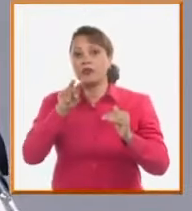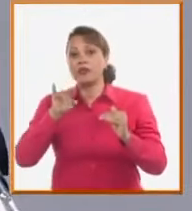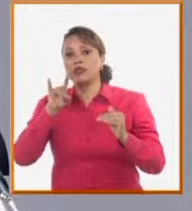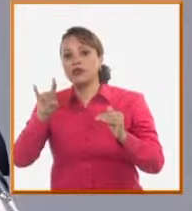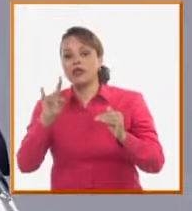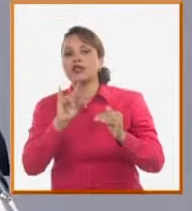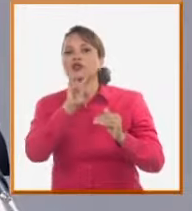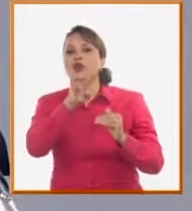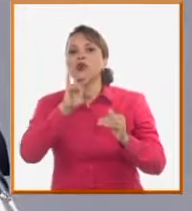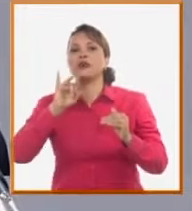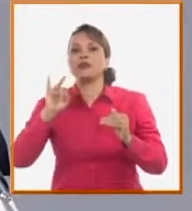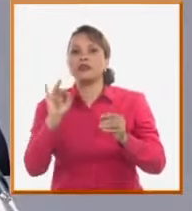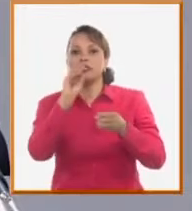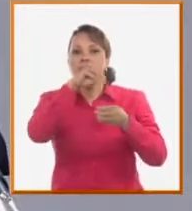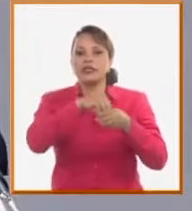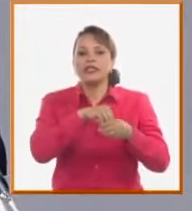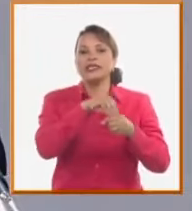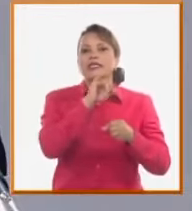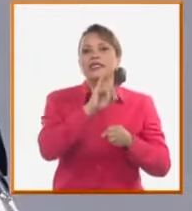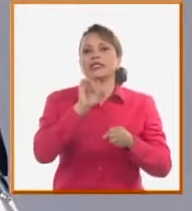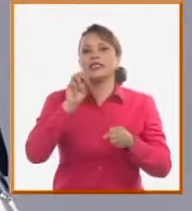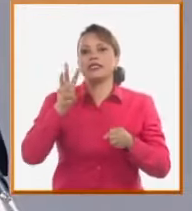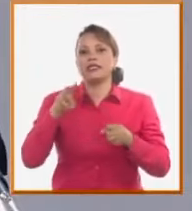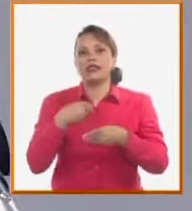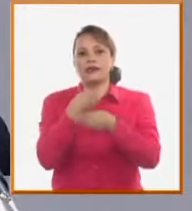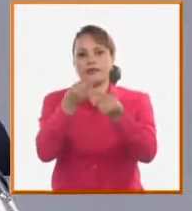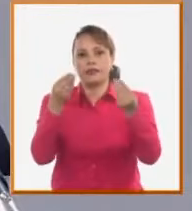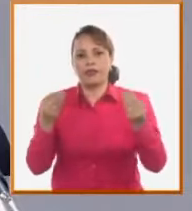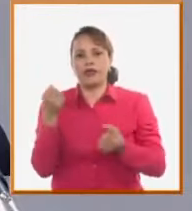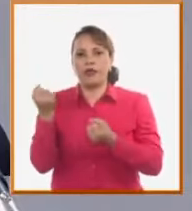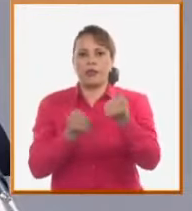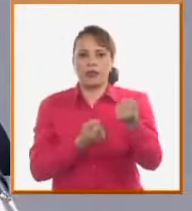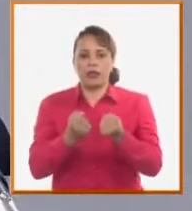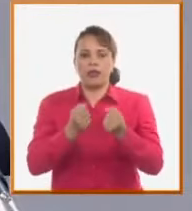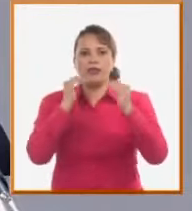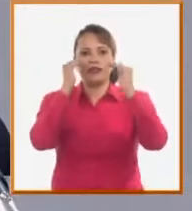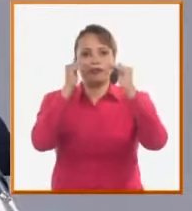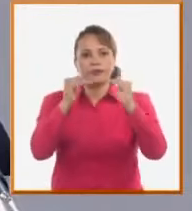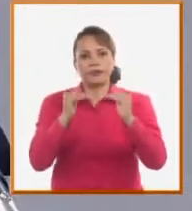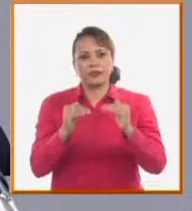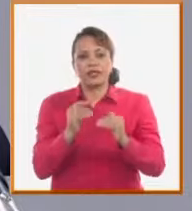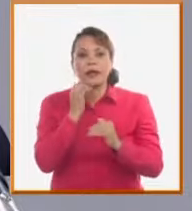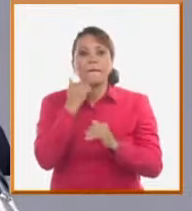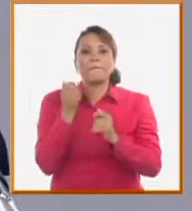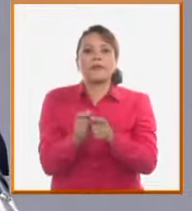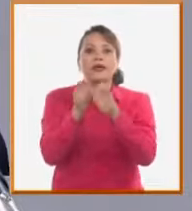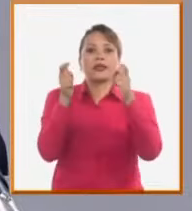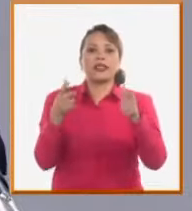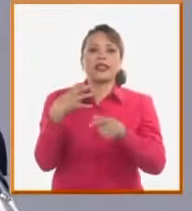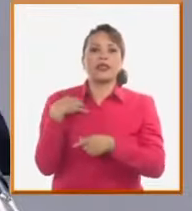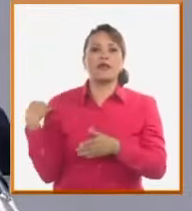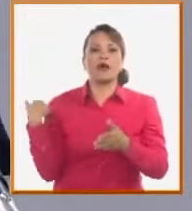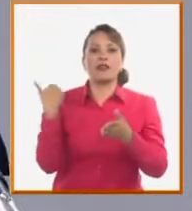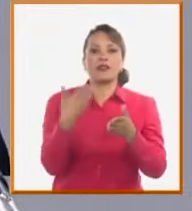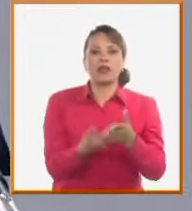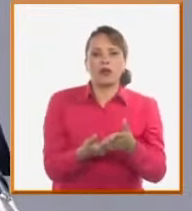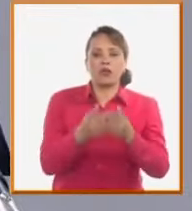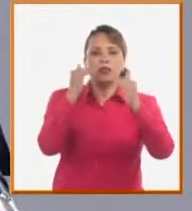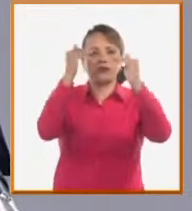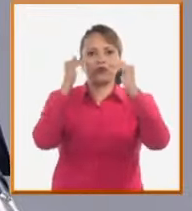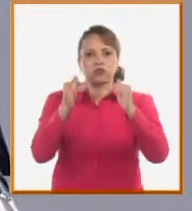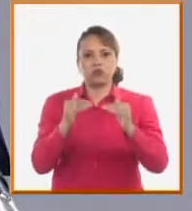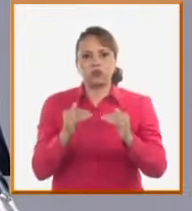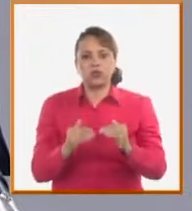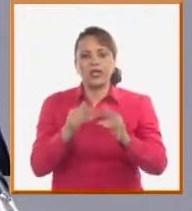97 corresponden a 63 autos entregados de ese escalafón. Es el escalafón más amplio que tenemos, que es el escalafón,